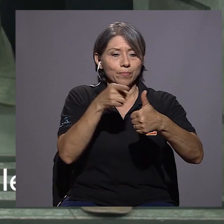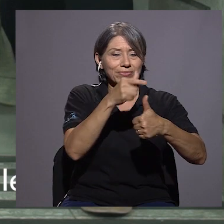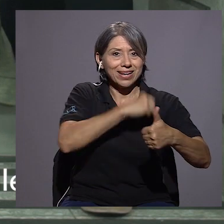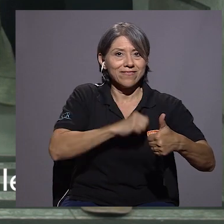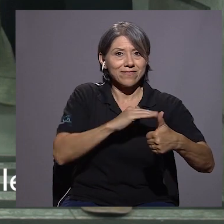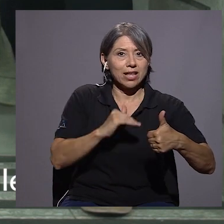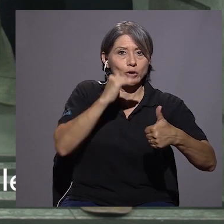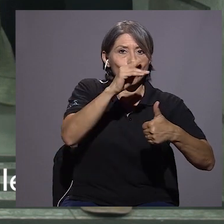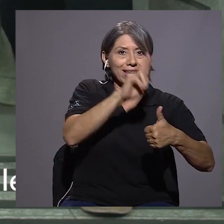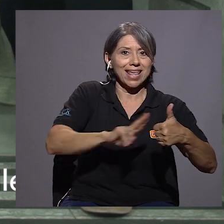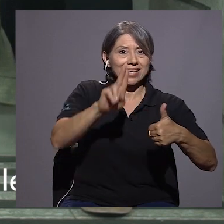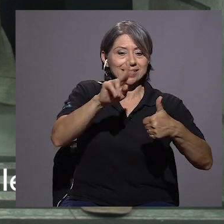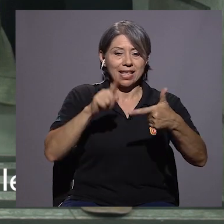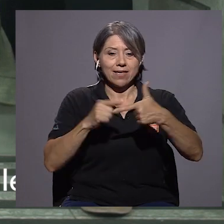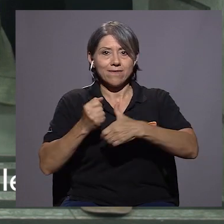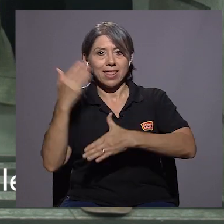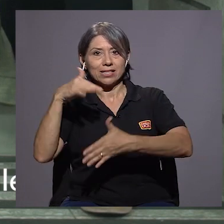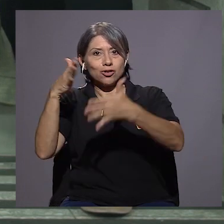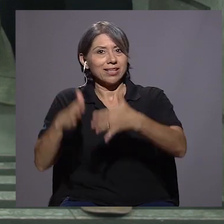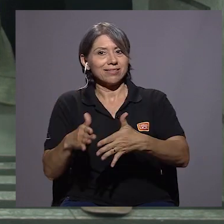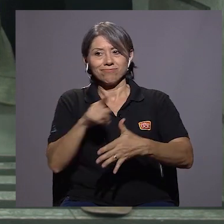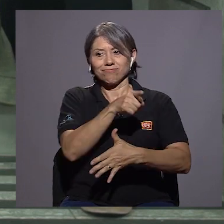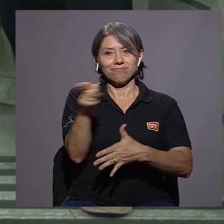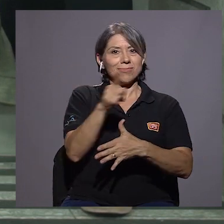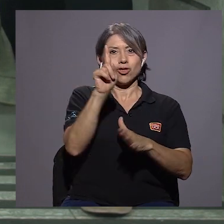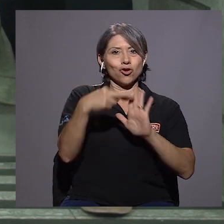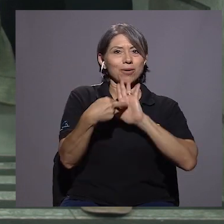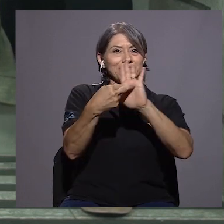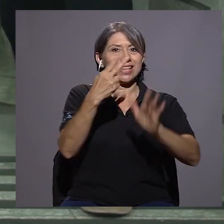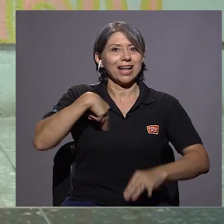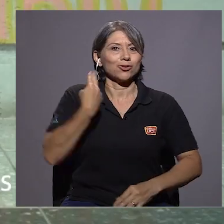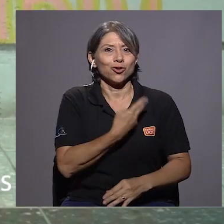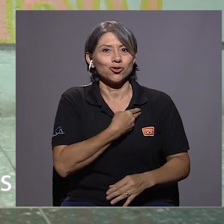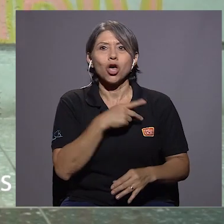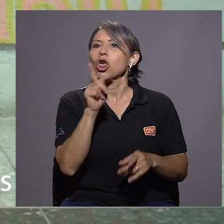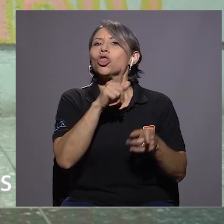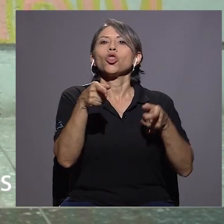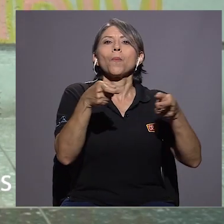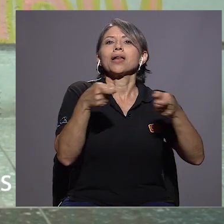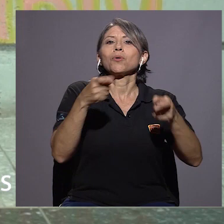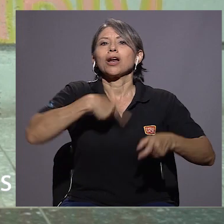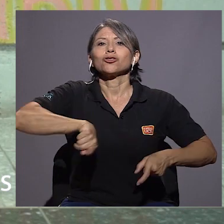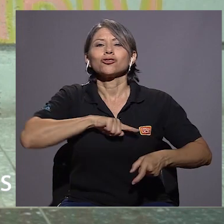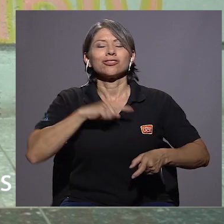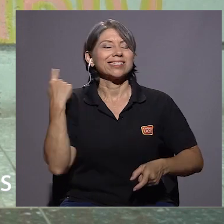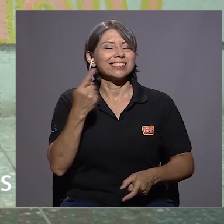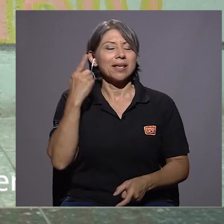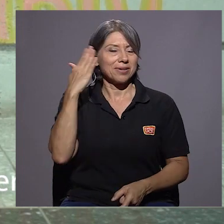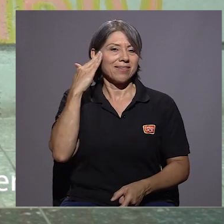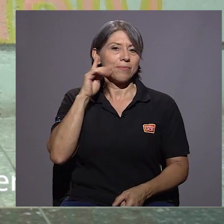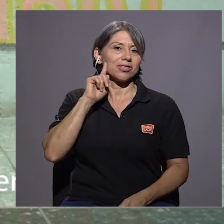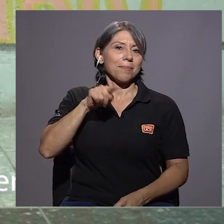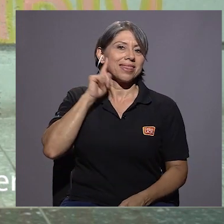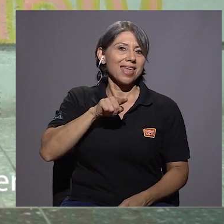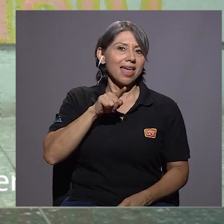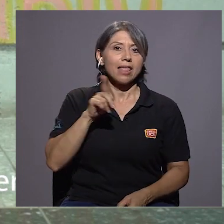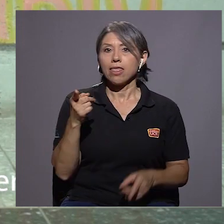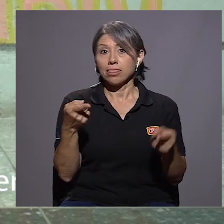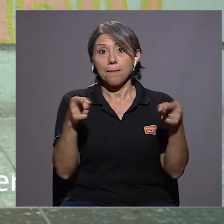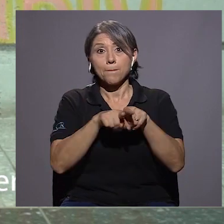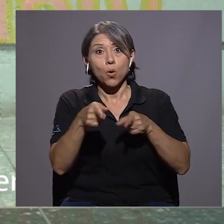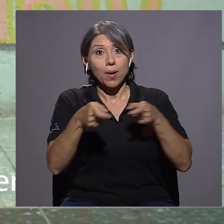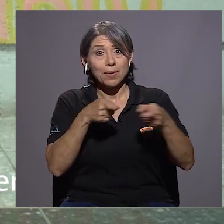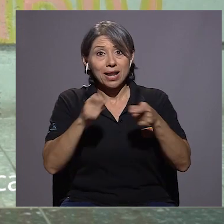las rectorías y las federaciones estudiantiles no nos representan. No nos manipularon, pues siempre supimos que mentían.